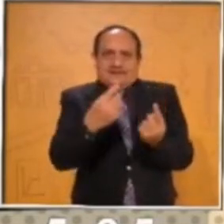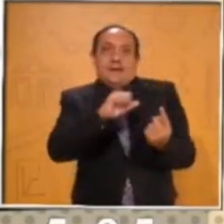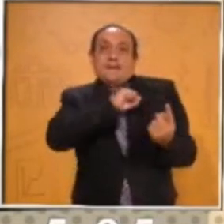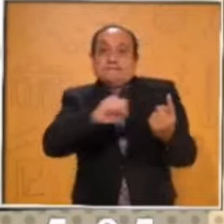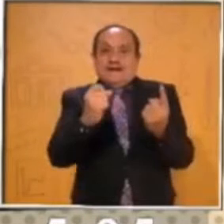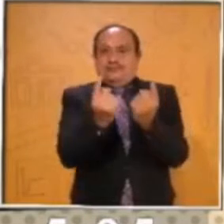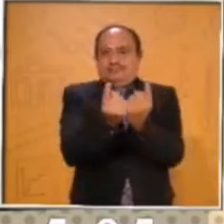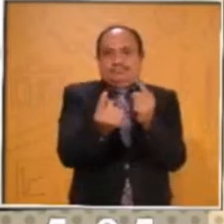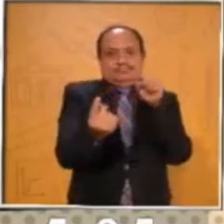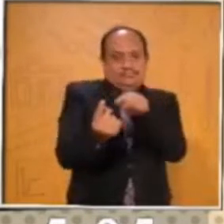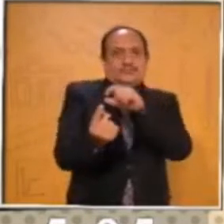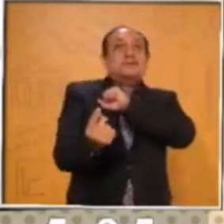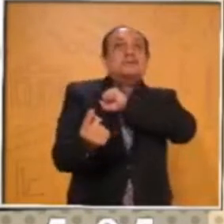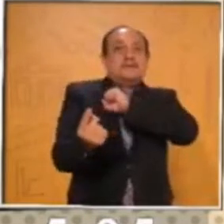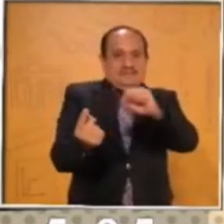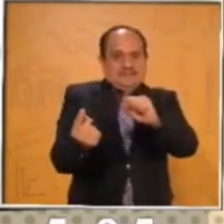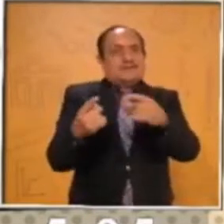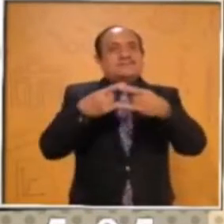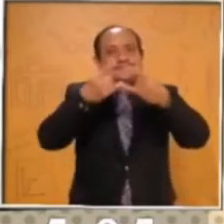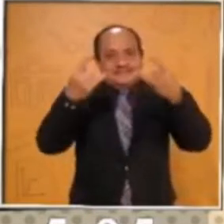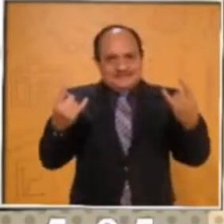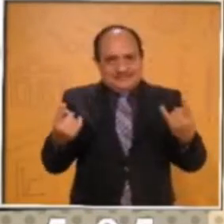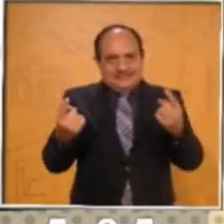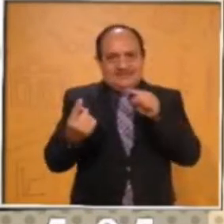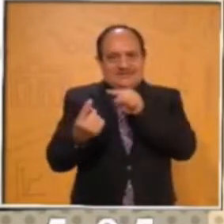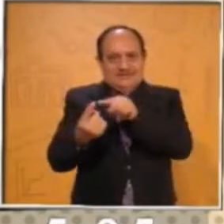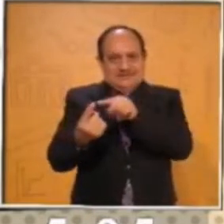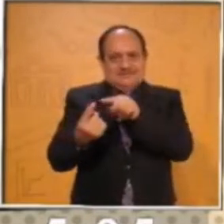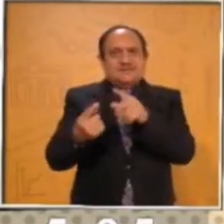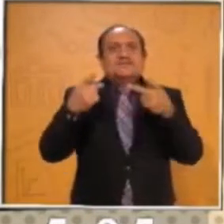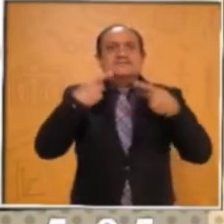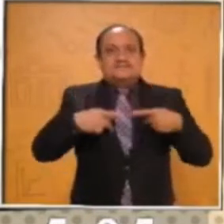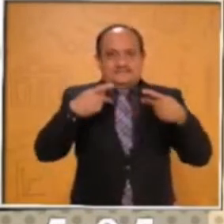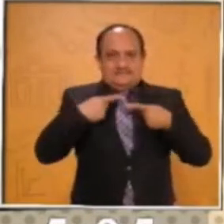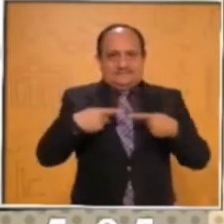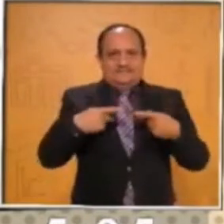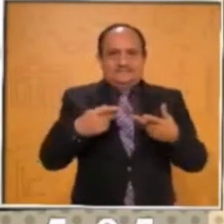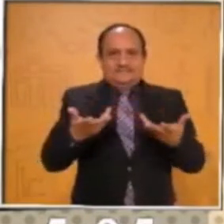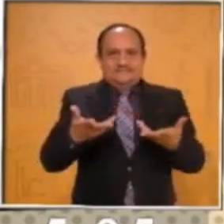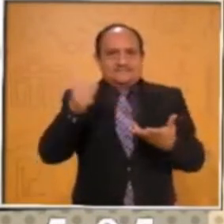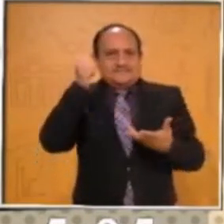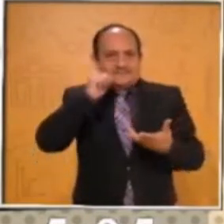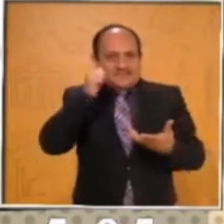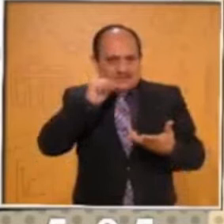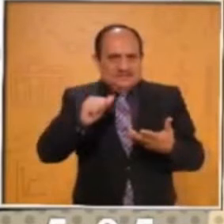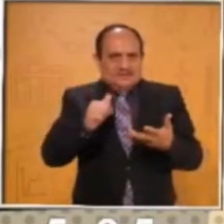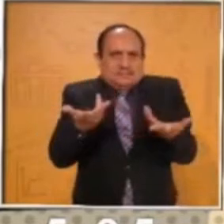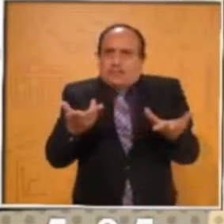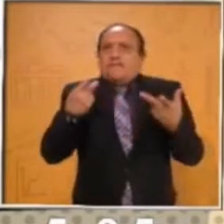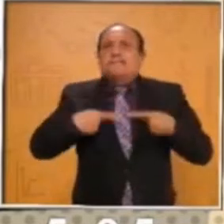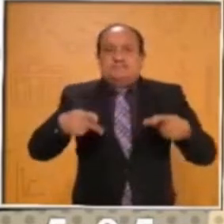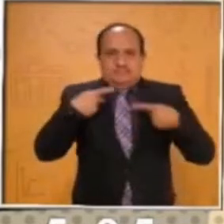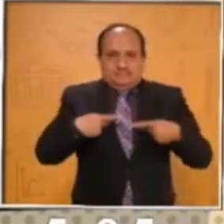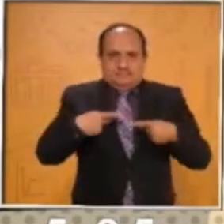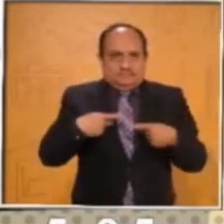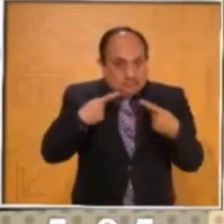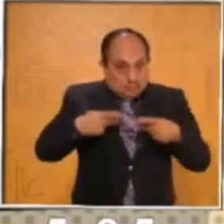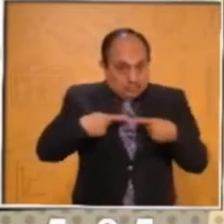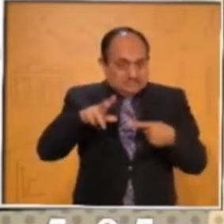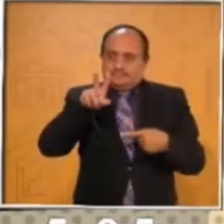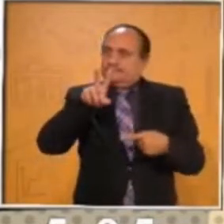del cuento o el malo de la historia. ¿Los antagonistas son personas? ¿Siempre van a ser personas? No,